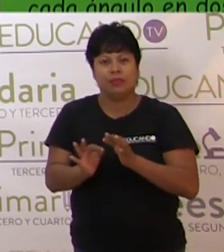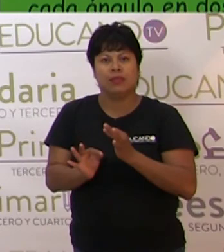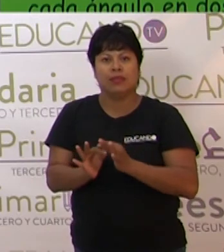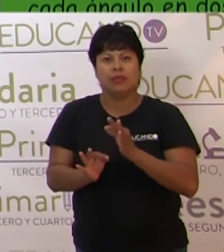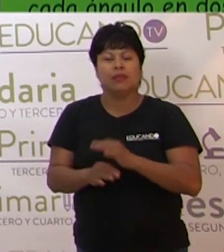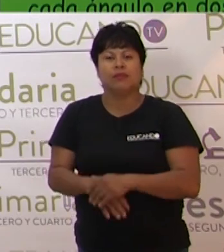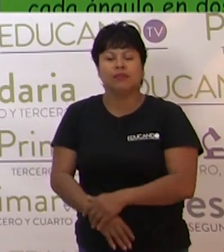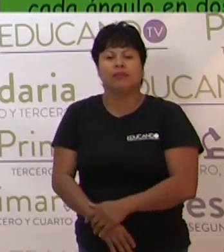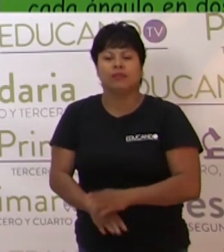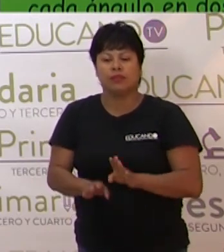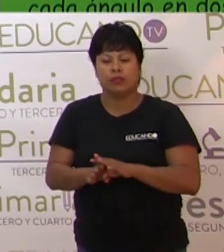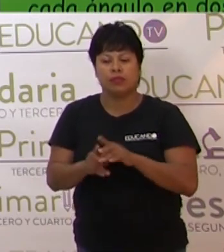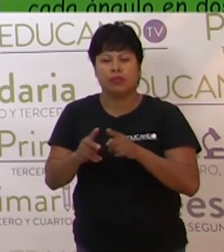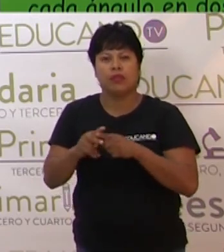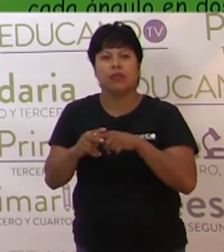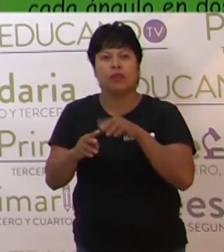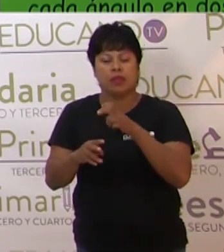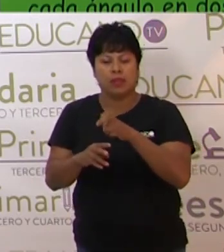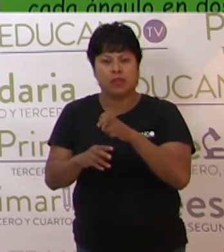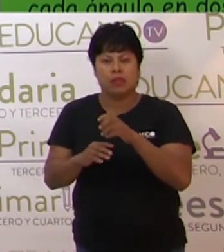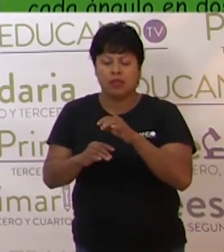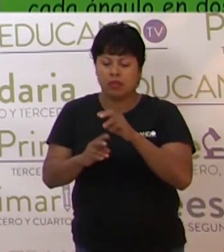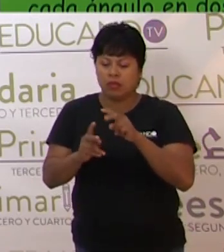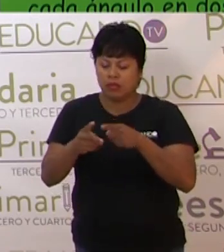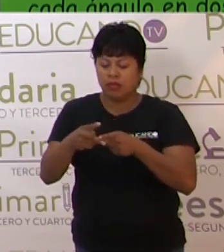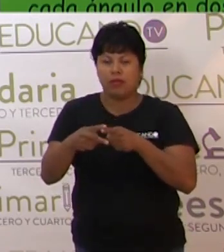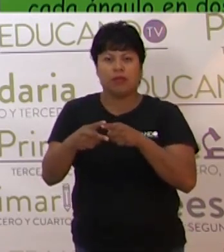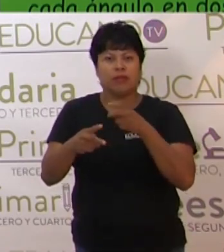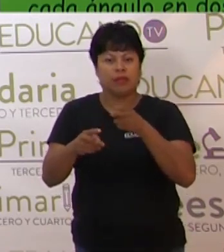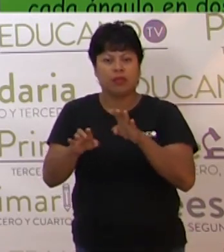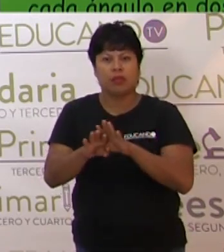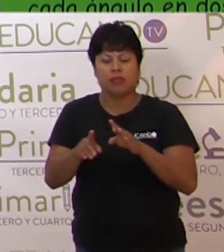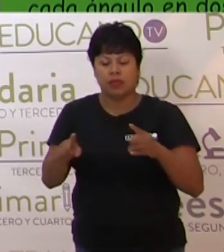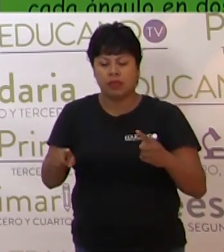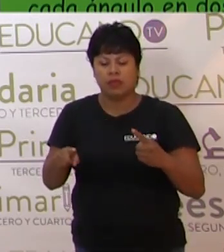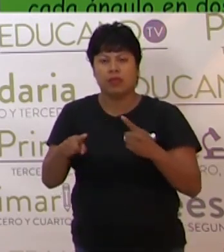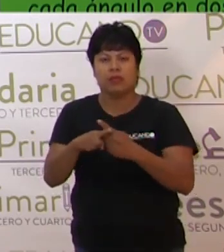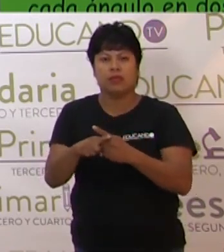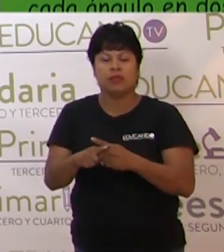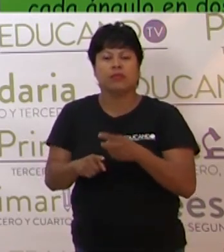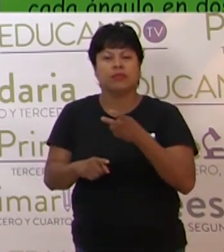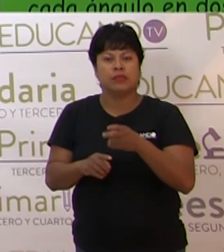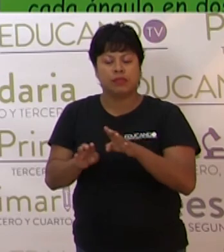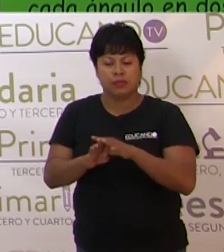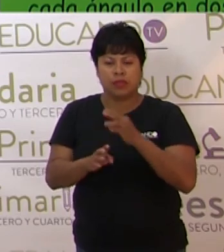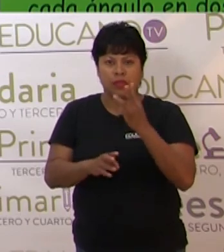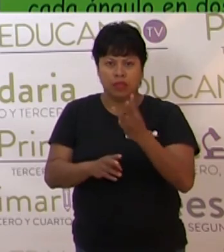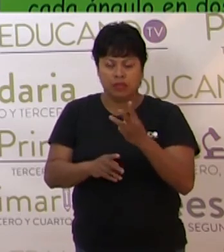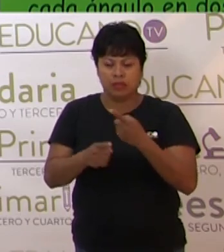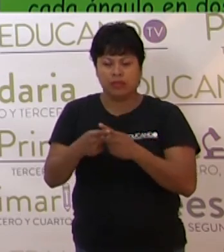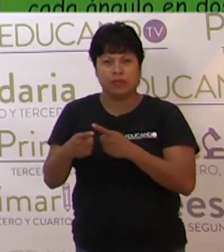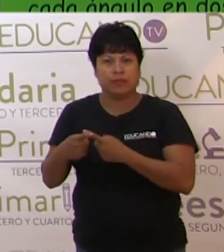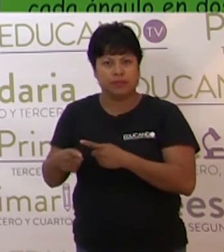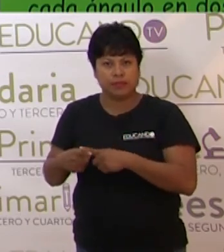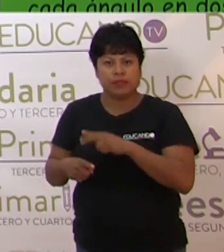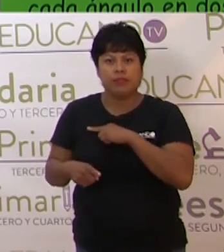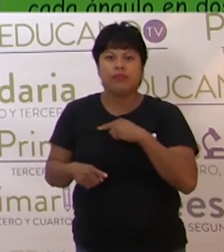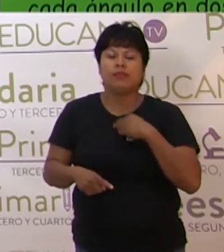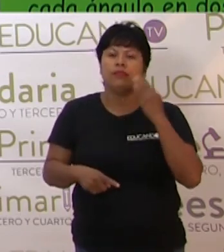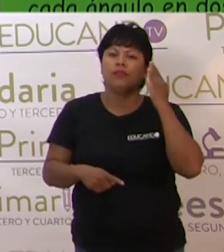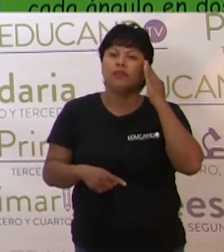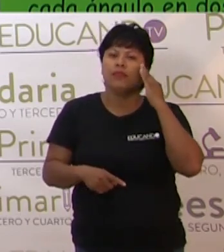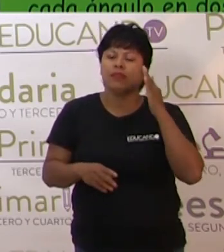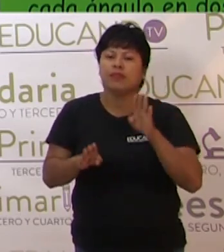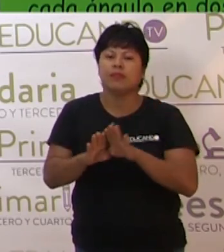los grados marcados en los ángulos y la intersección obviamente de estos tres puntos vamos a conocerlo